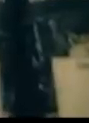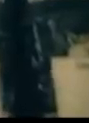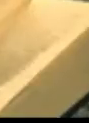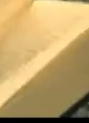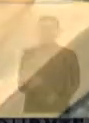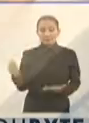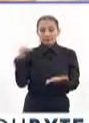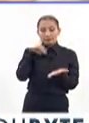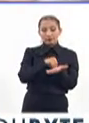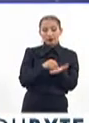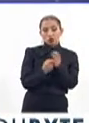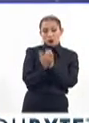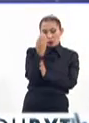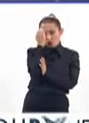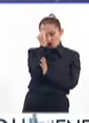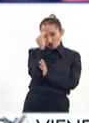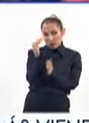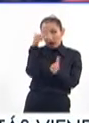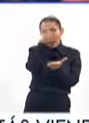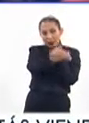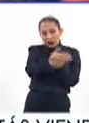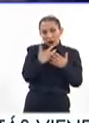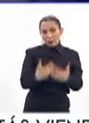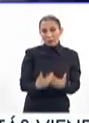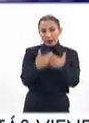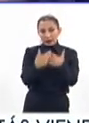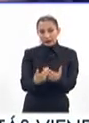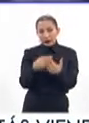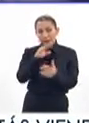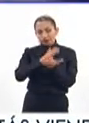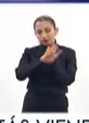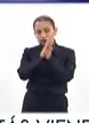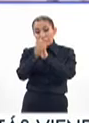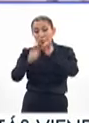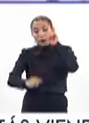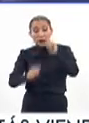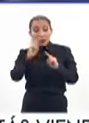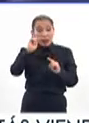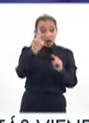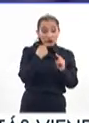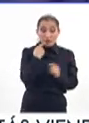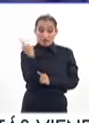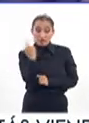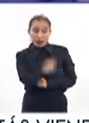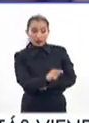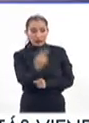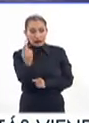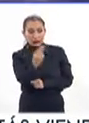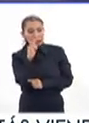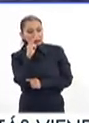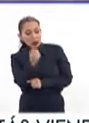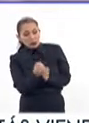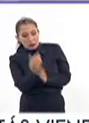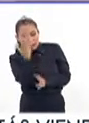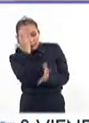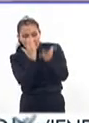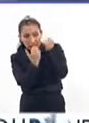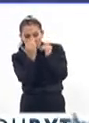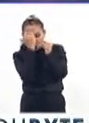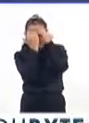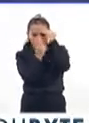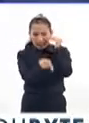La incorporación de nuevo talento a las empresas evoluciona en función de la tecnología. La necesidad de nuevas habilidades